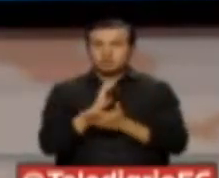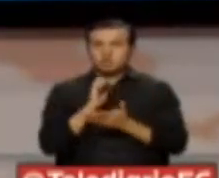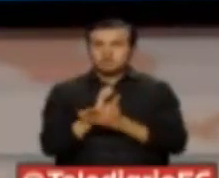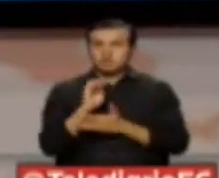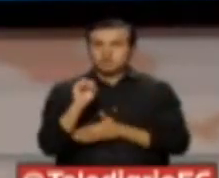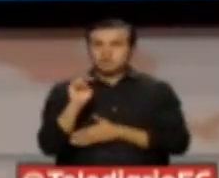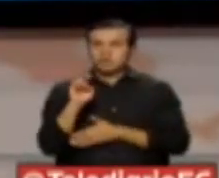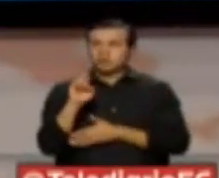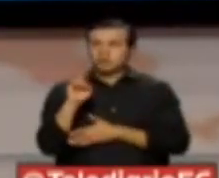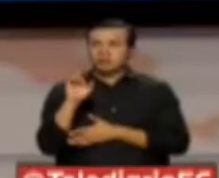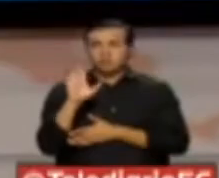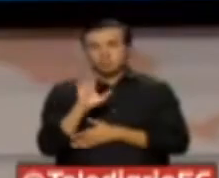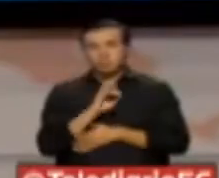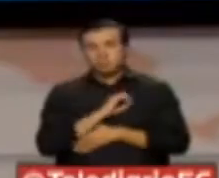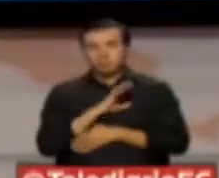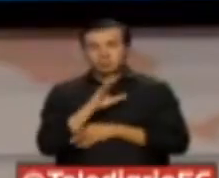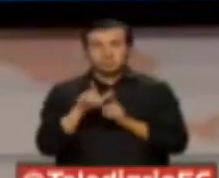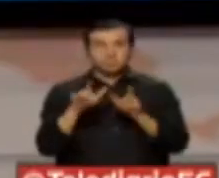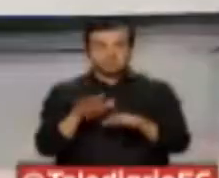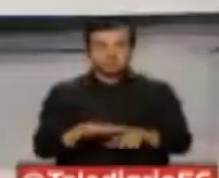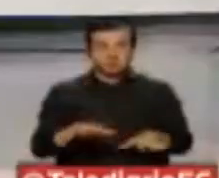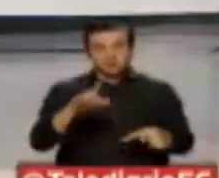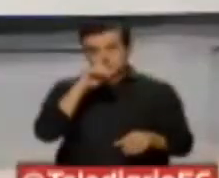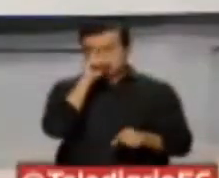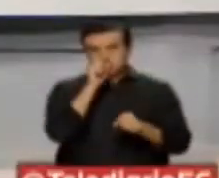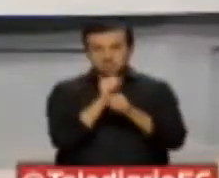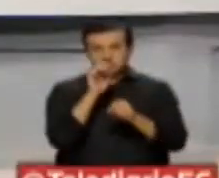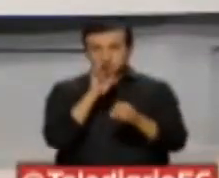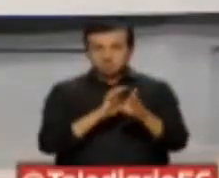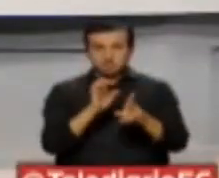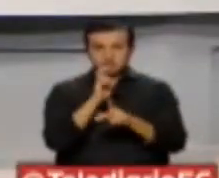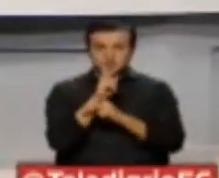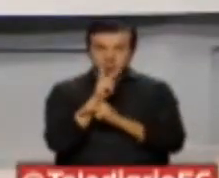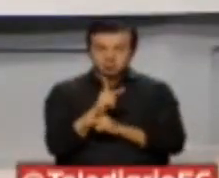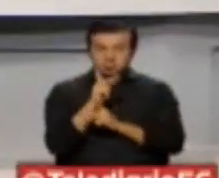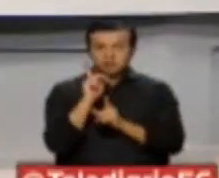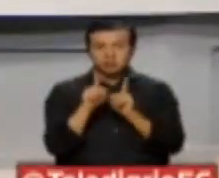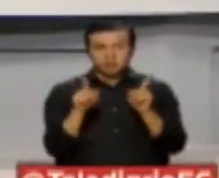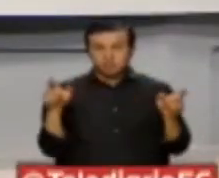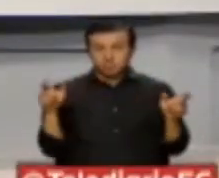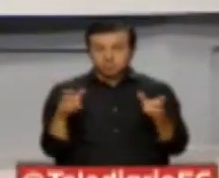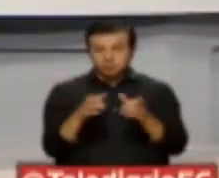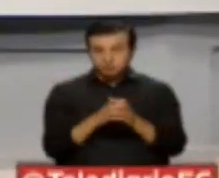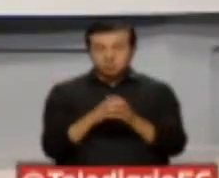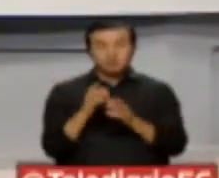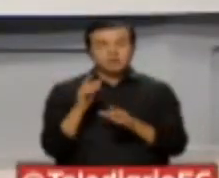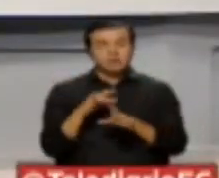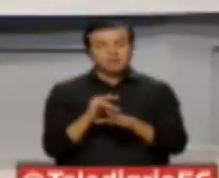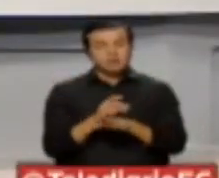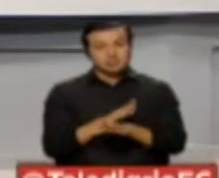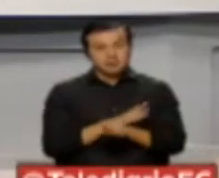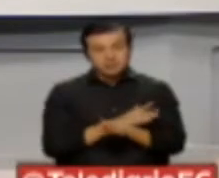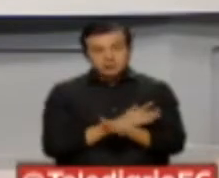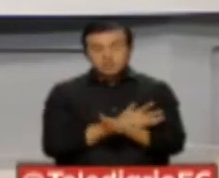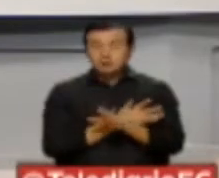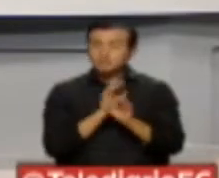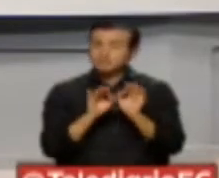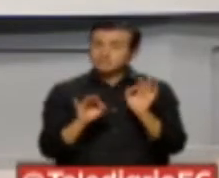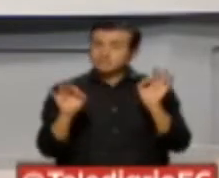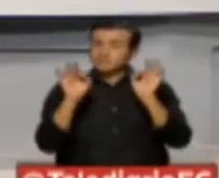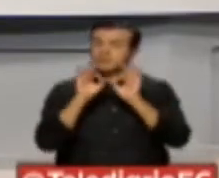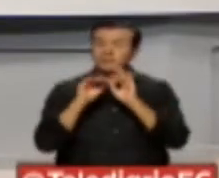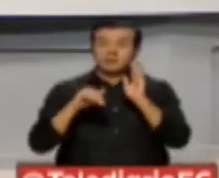para no afectar a todos los ganaderos que trabajan el ecuador estamos protegiendo ciertos sectores que consideramos son muy sensibles y son altamente